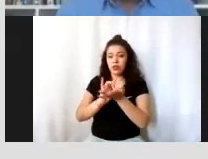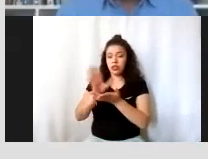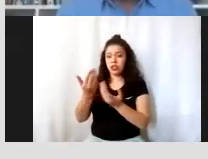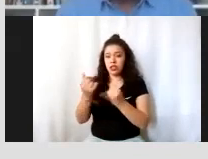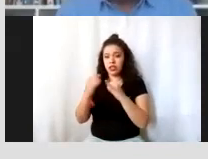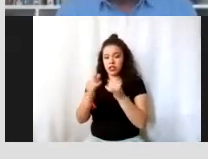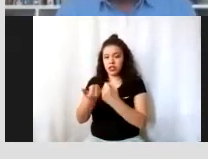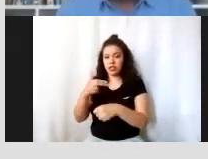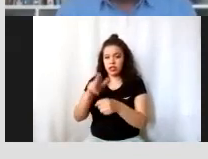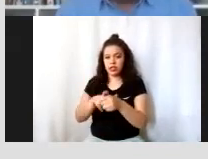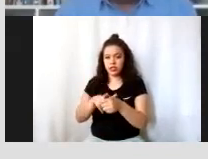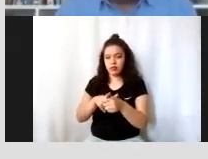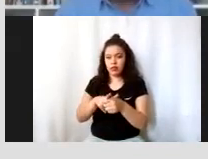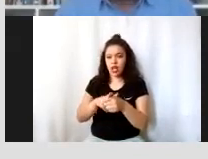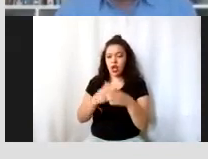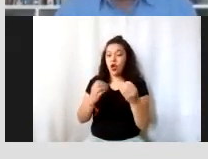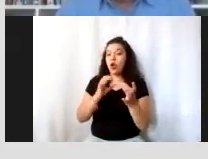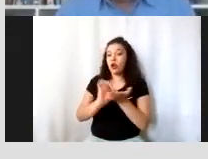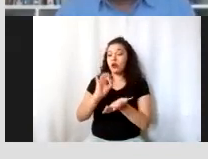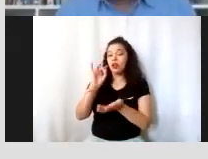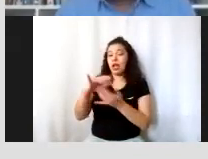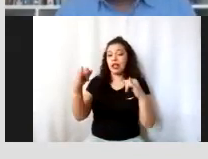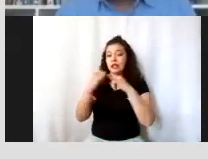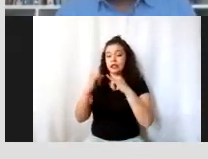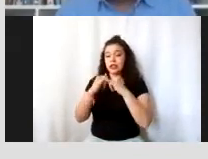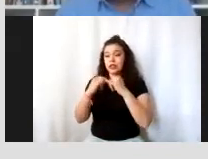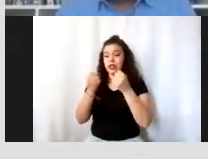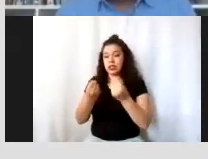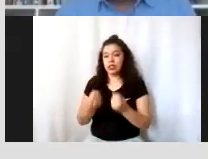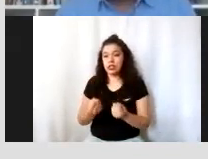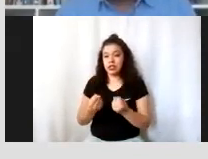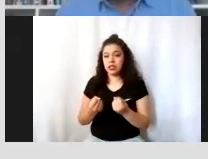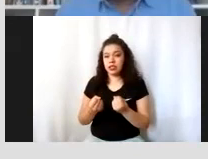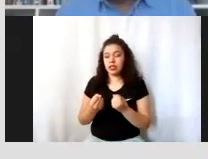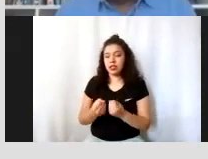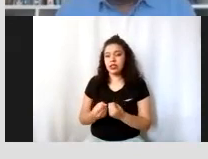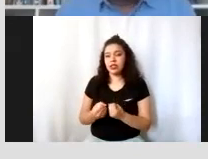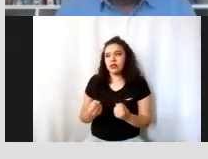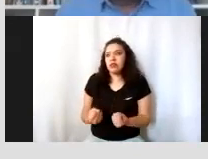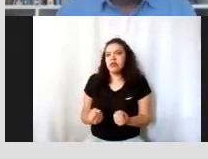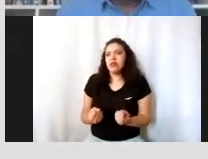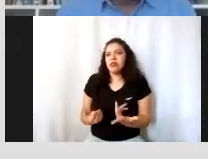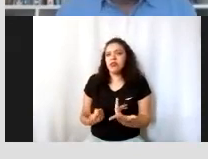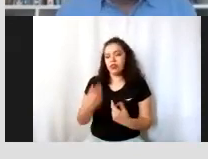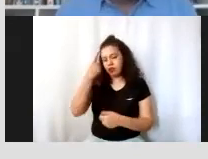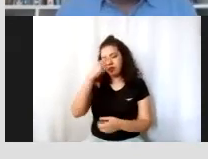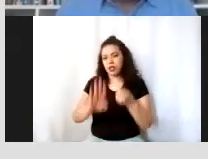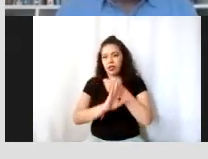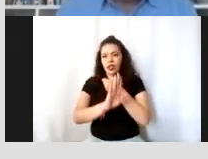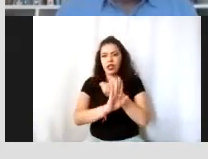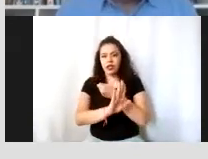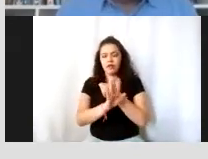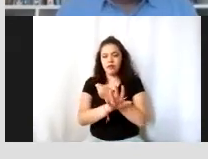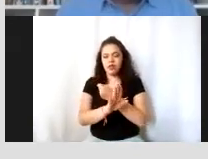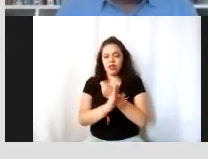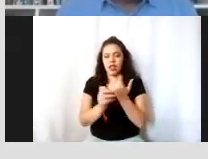previstas transferencias a instituciones de seguridad, de prevención, de